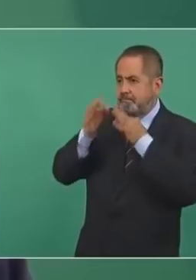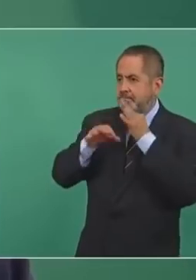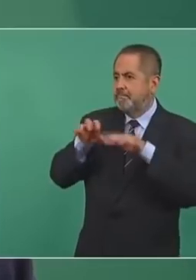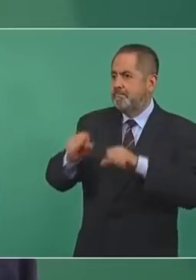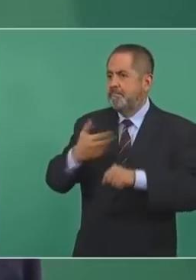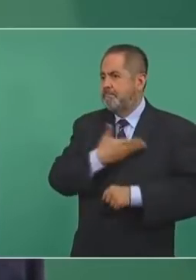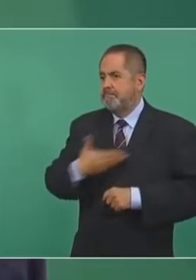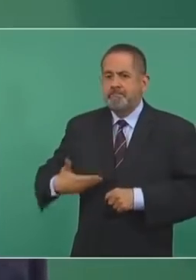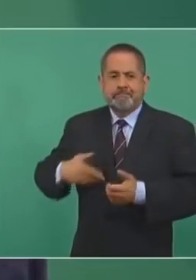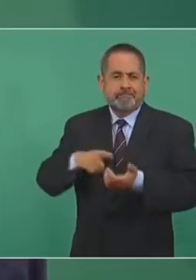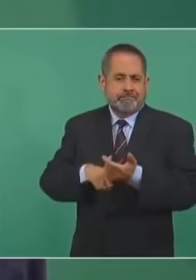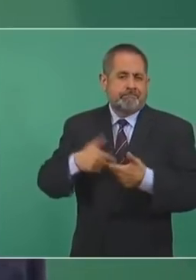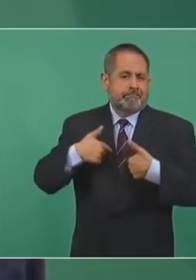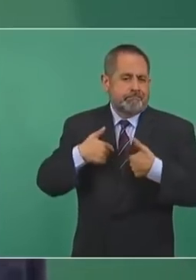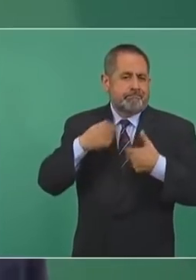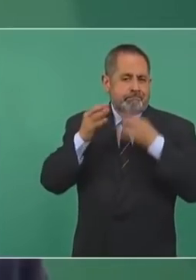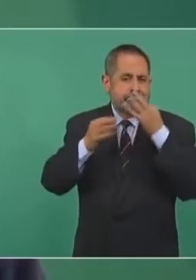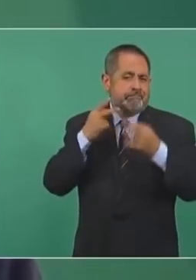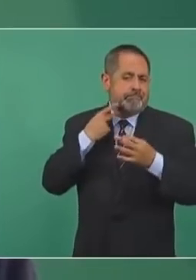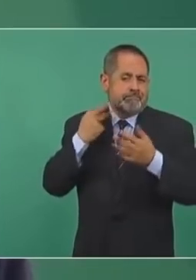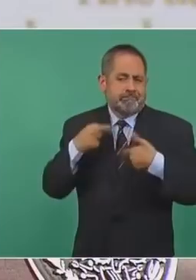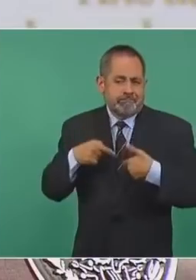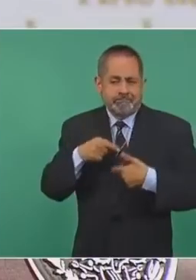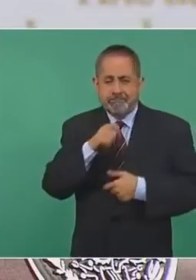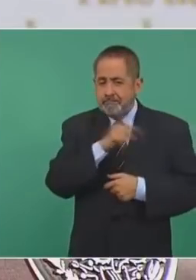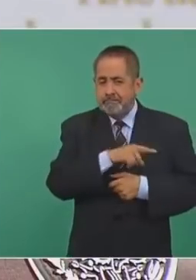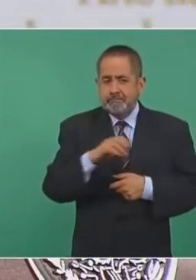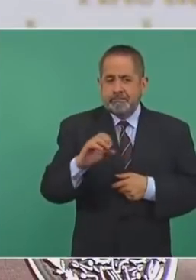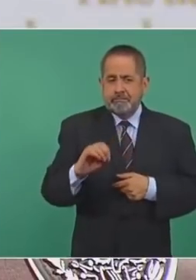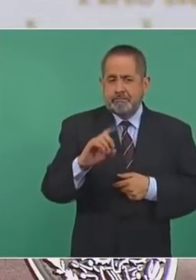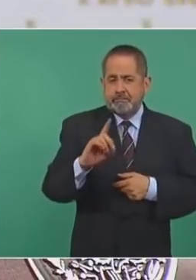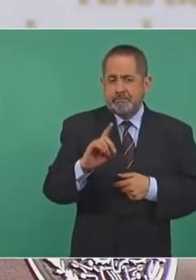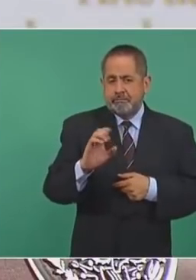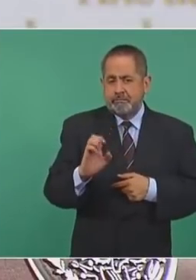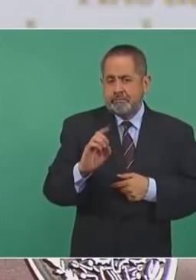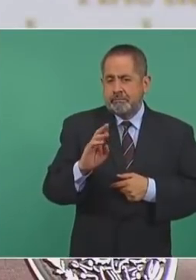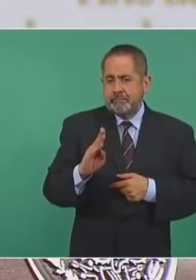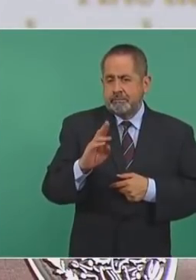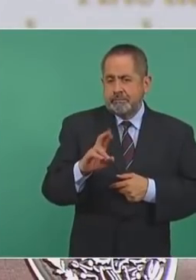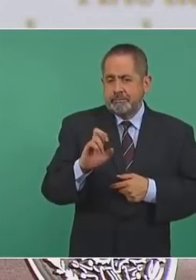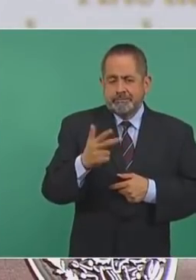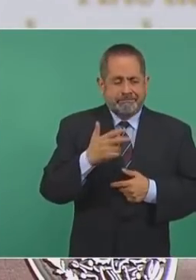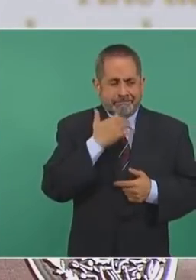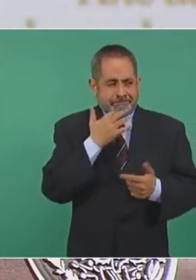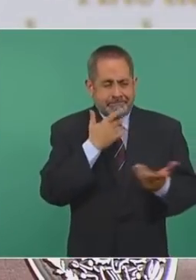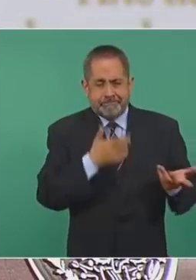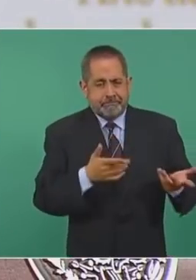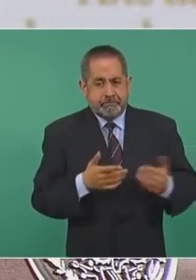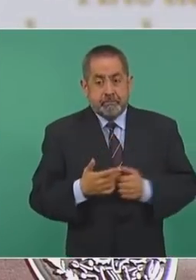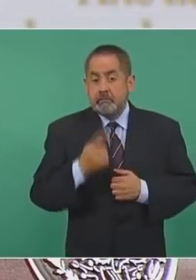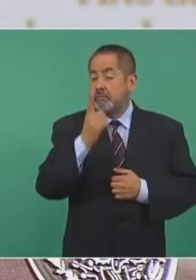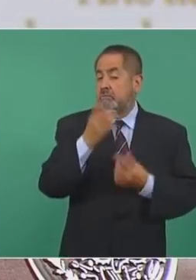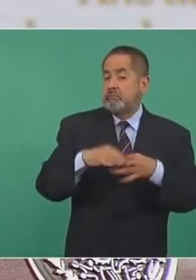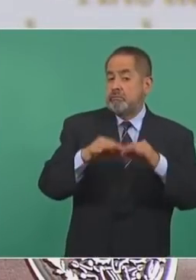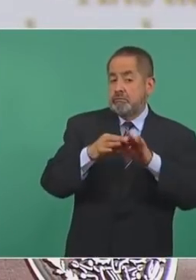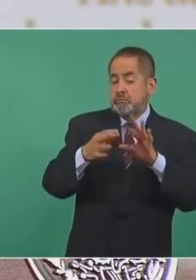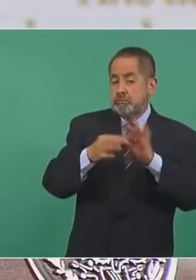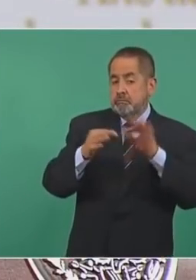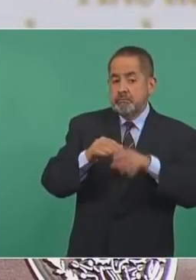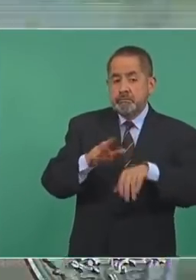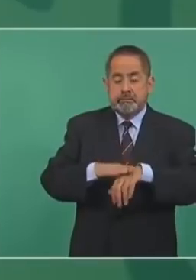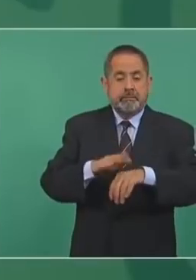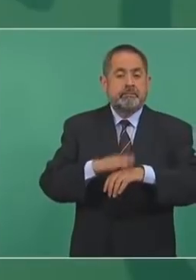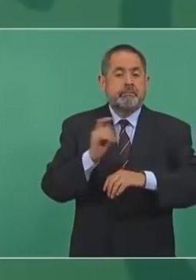políticas, y también cómo y eso es muy importante,